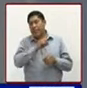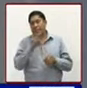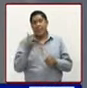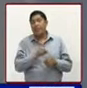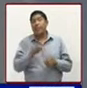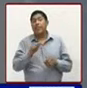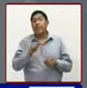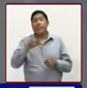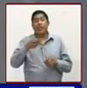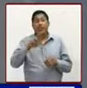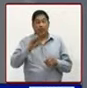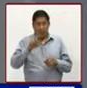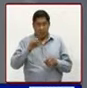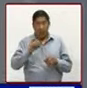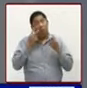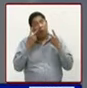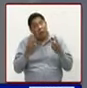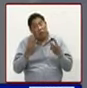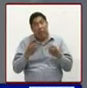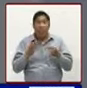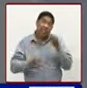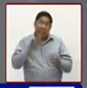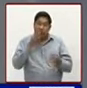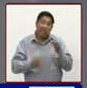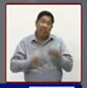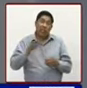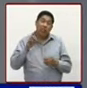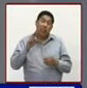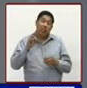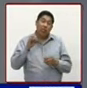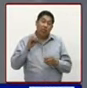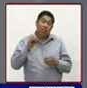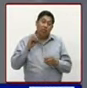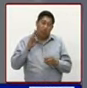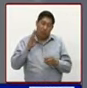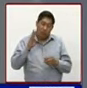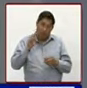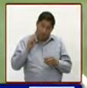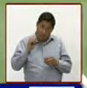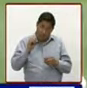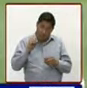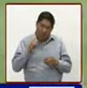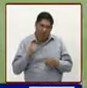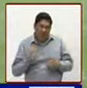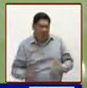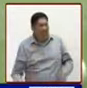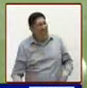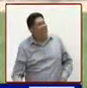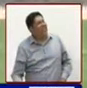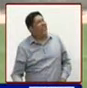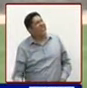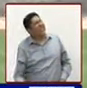hay que ver si va a llegar Roberto Carlos Fernández, que en el último partido sufrió también una molestia.